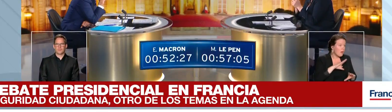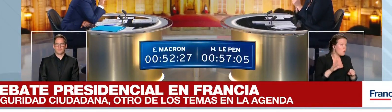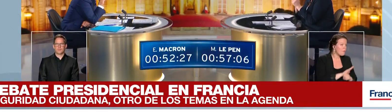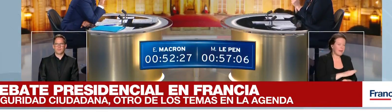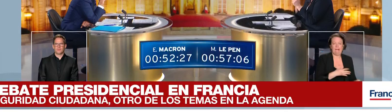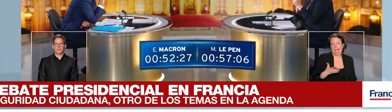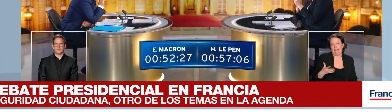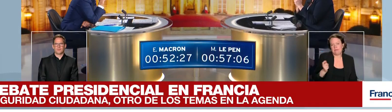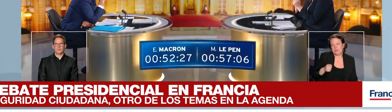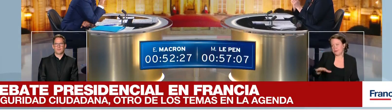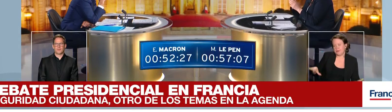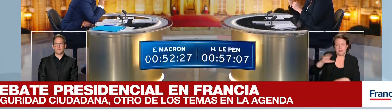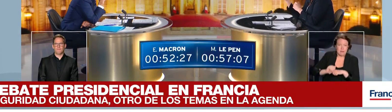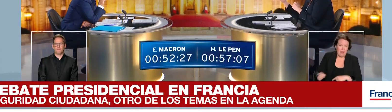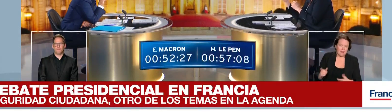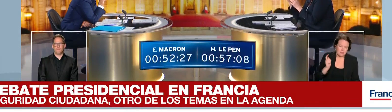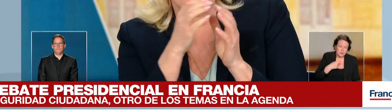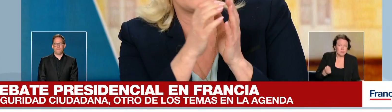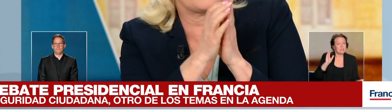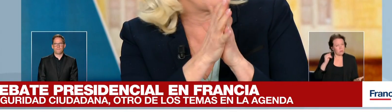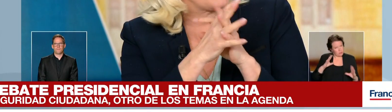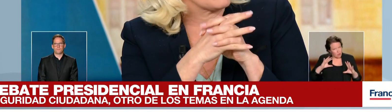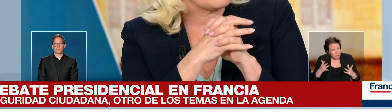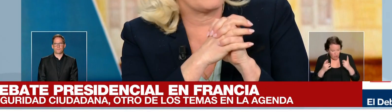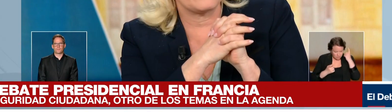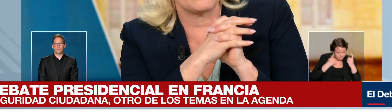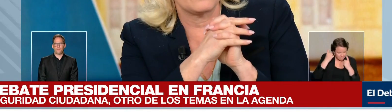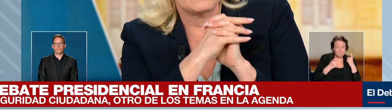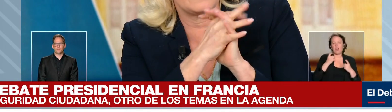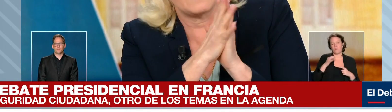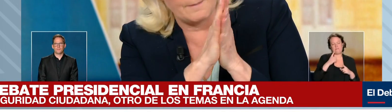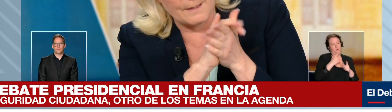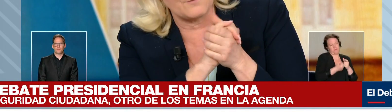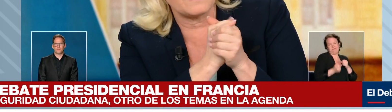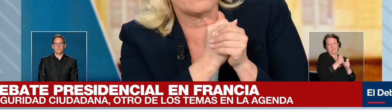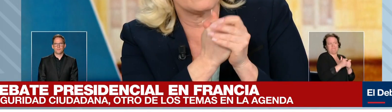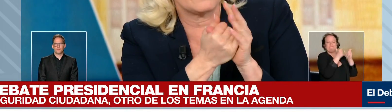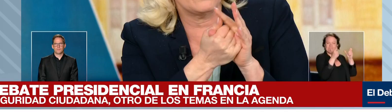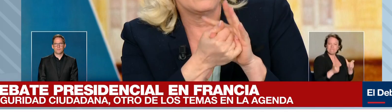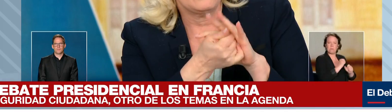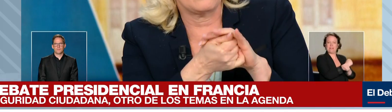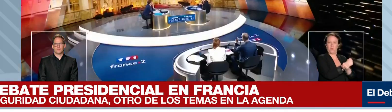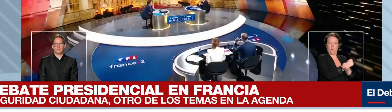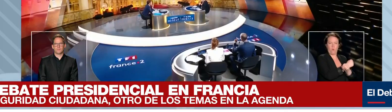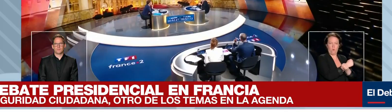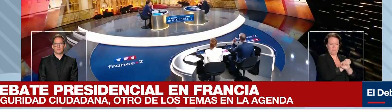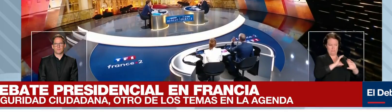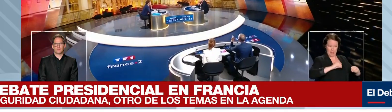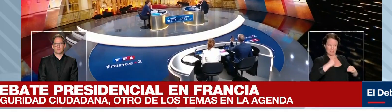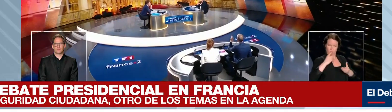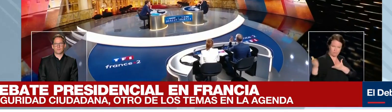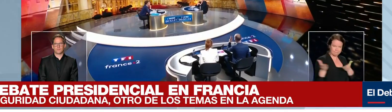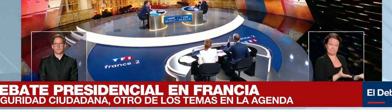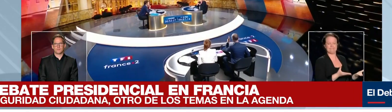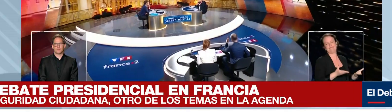aplicada. Y esto es algo que es muy nocivo. Por eso pienso que hay que construir nuevos cupos en las prisiones.